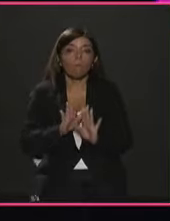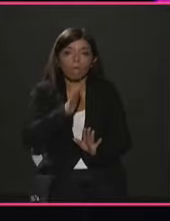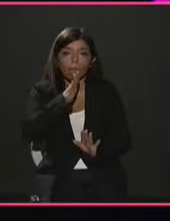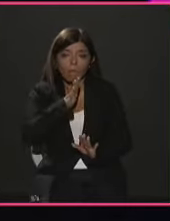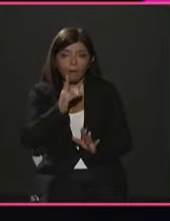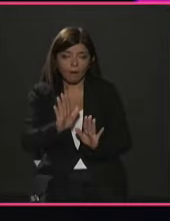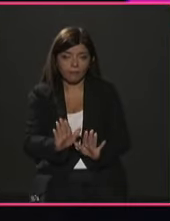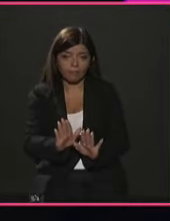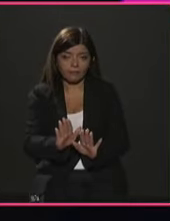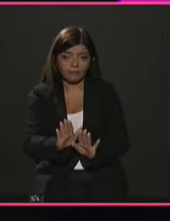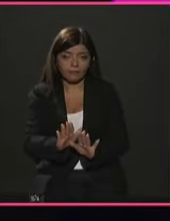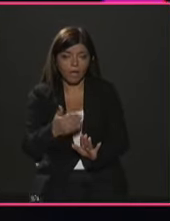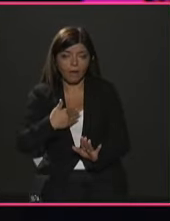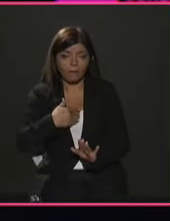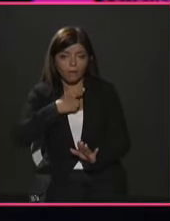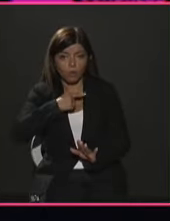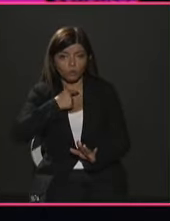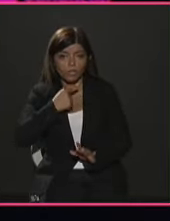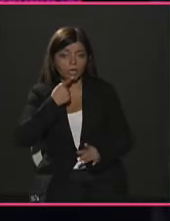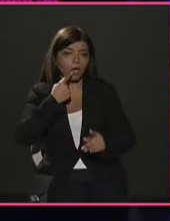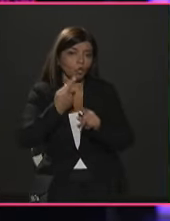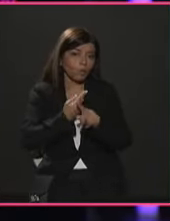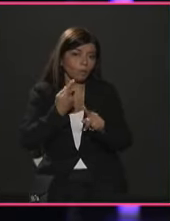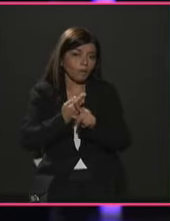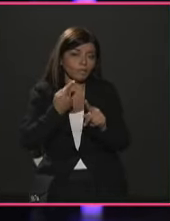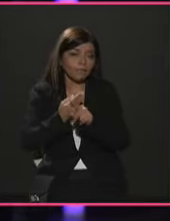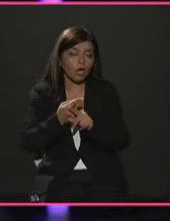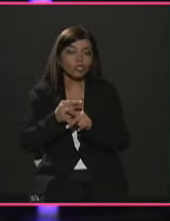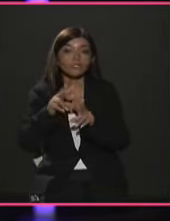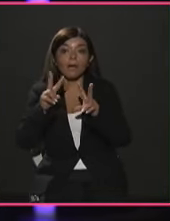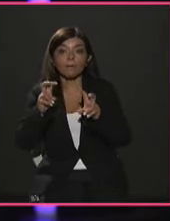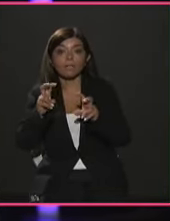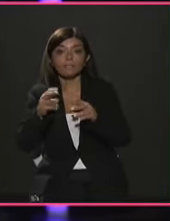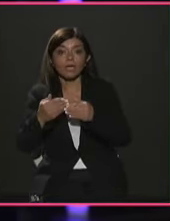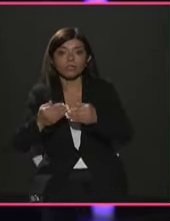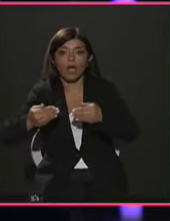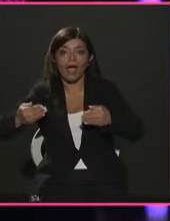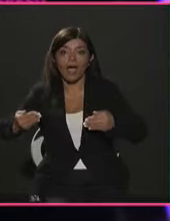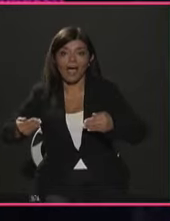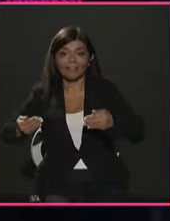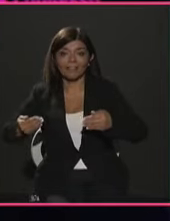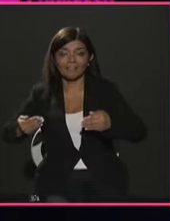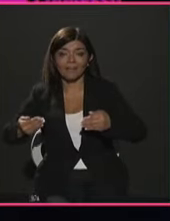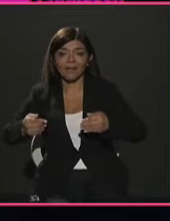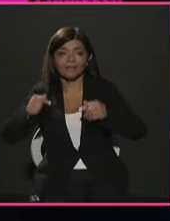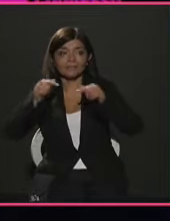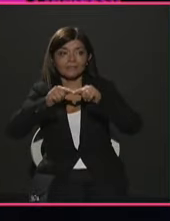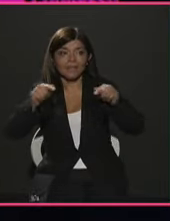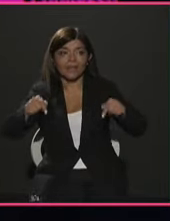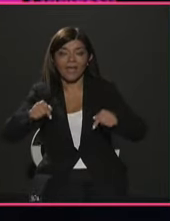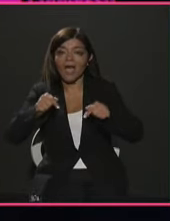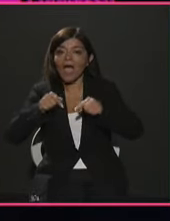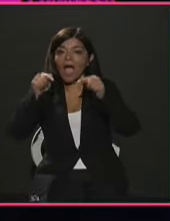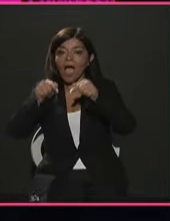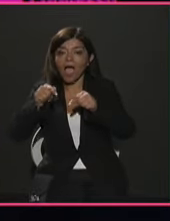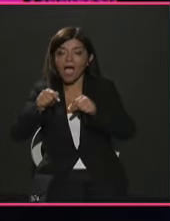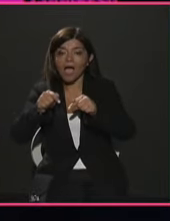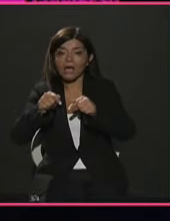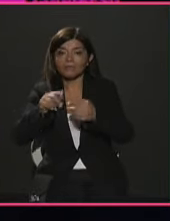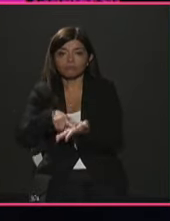amenazas para mí me gustaría discutir lo que está pasando en el background en la parte de atrás la verdad y esto de aquí es